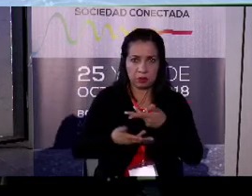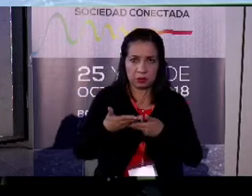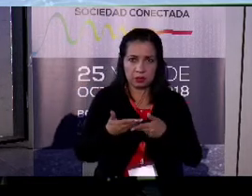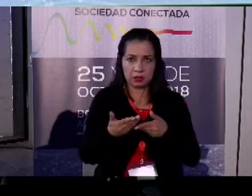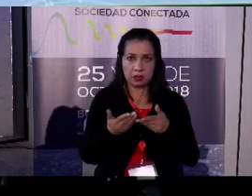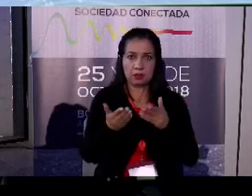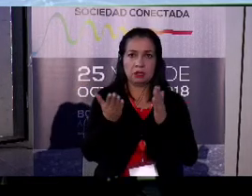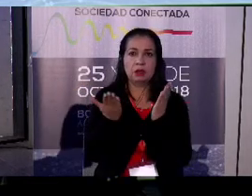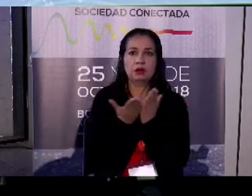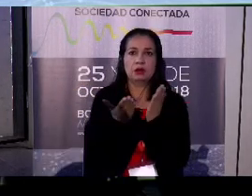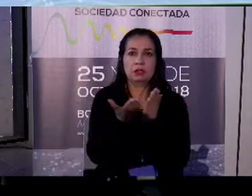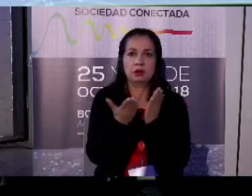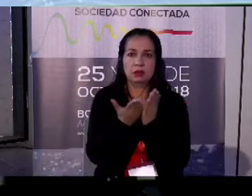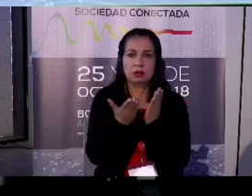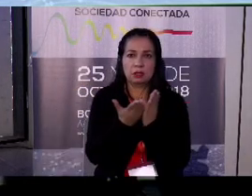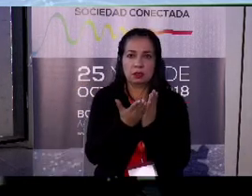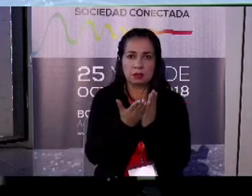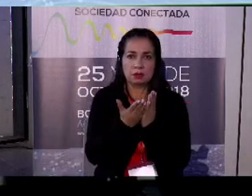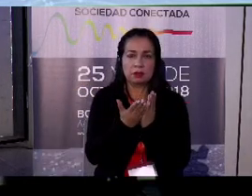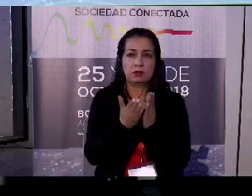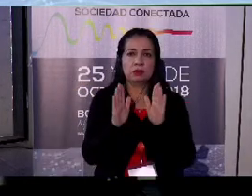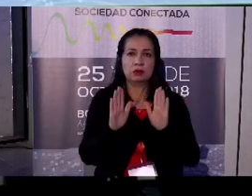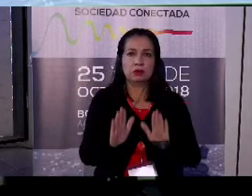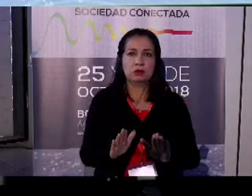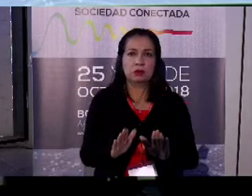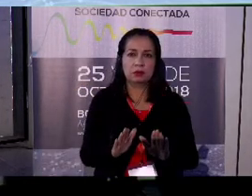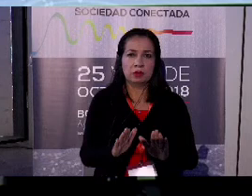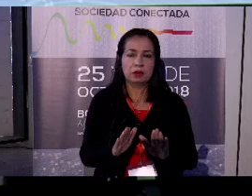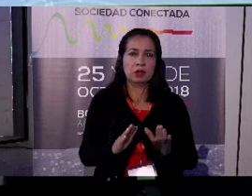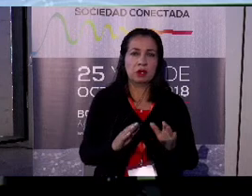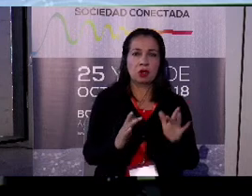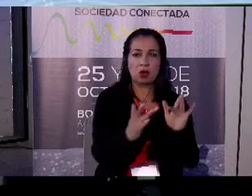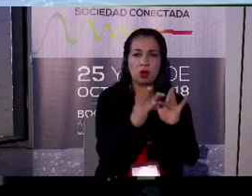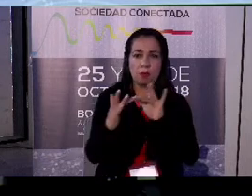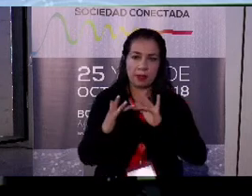estudios de de para compartir y de